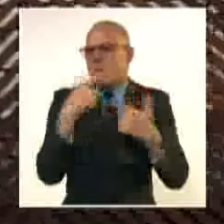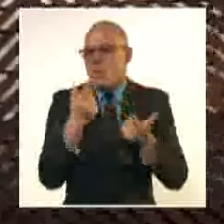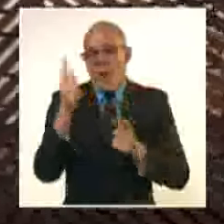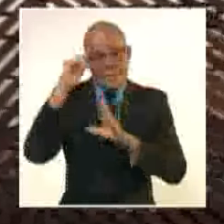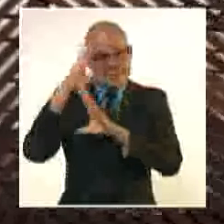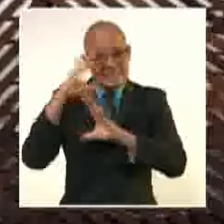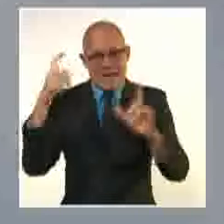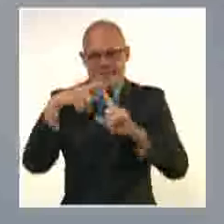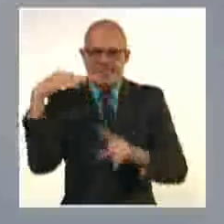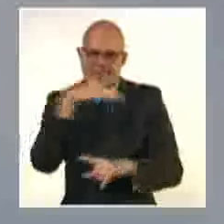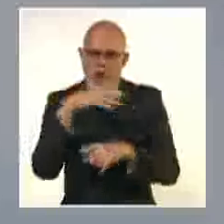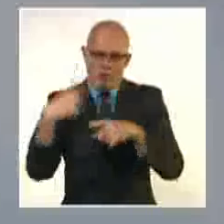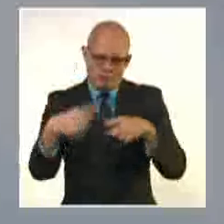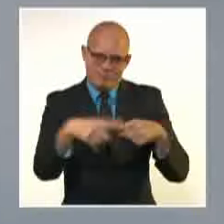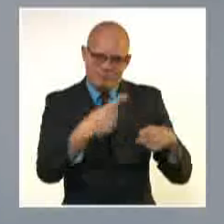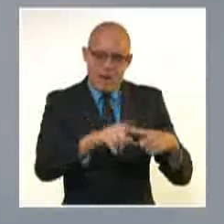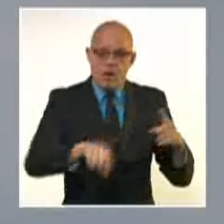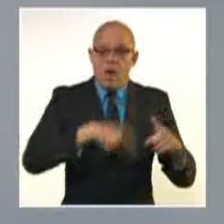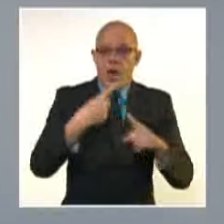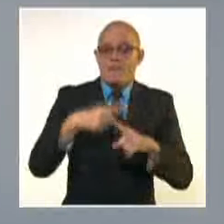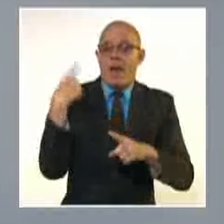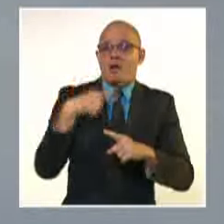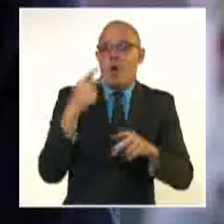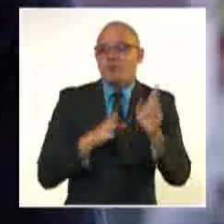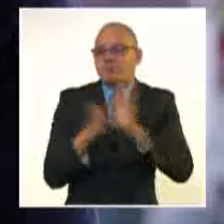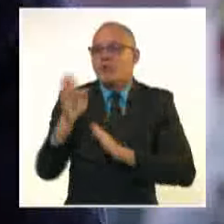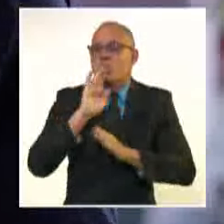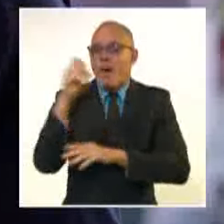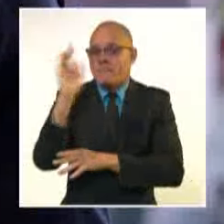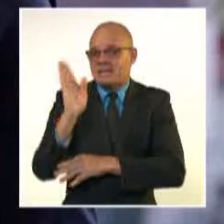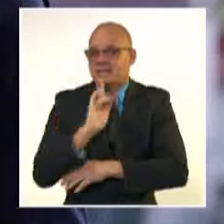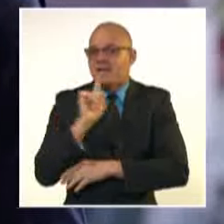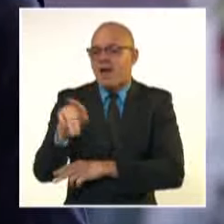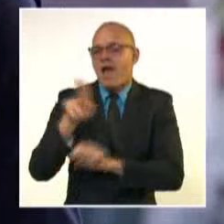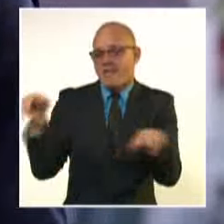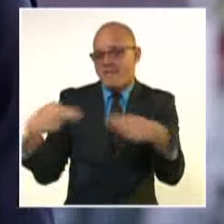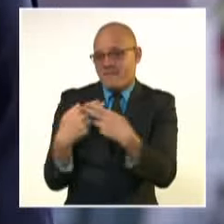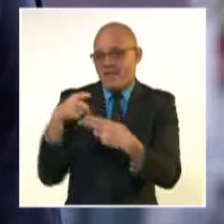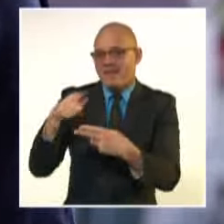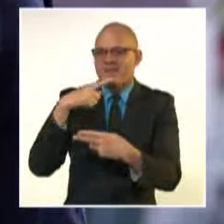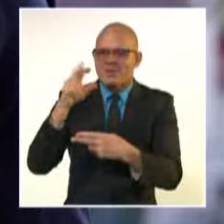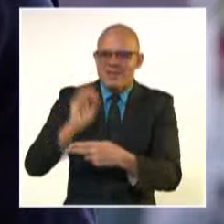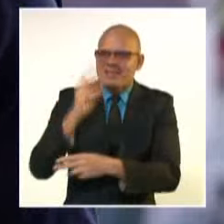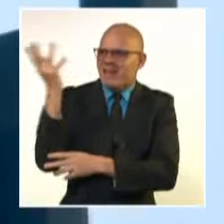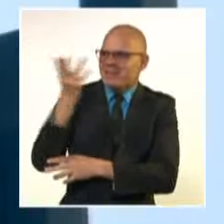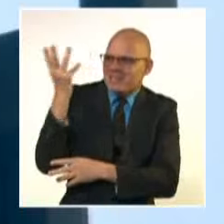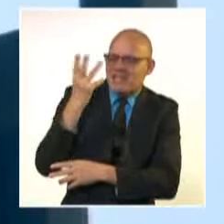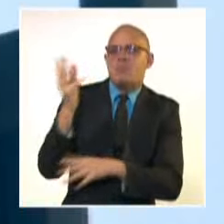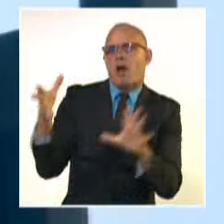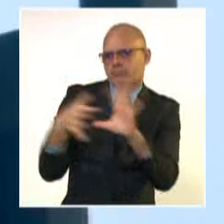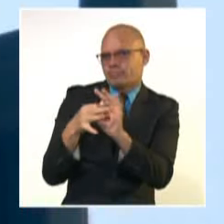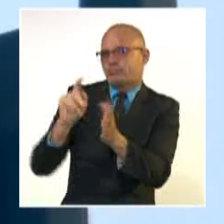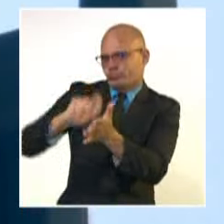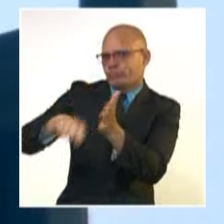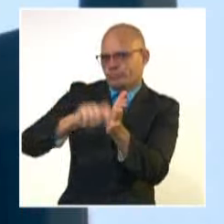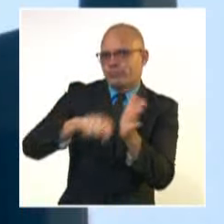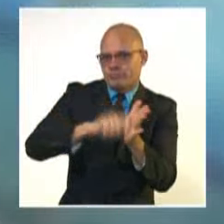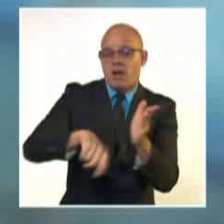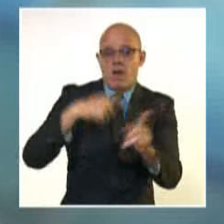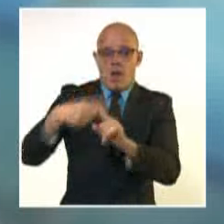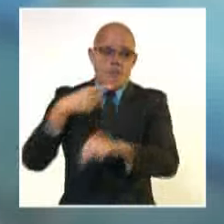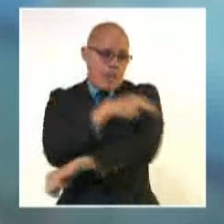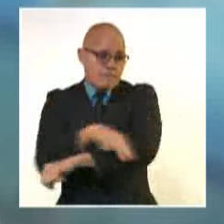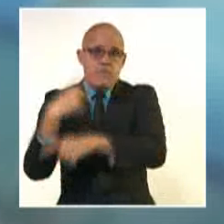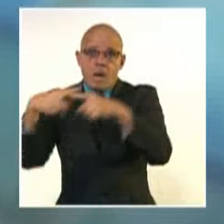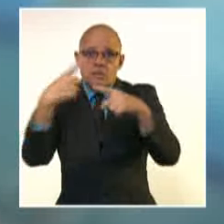importantes alianzas durante la Cumbre del Clima en Brasil. Seguimos apostando a proyectos internacionales, proyectos conjuntos con países como